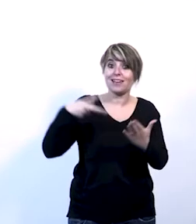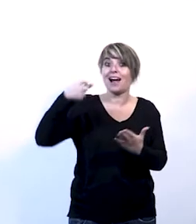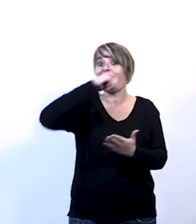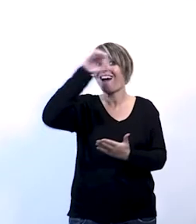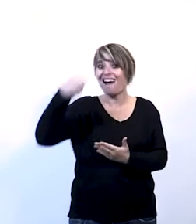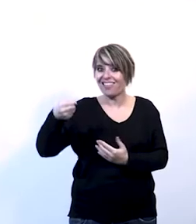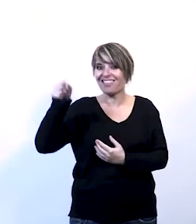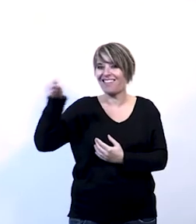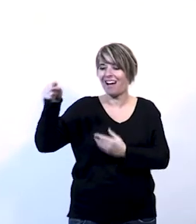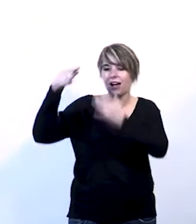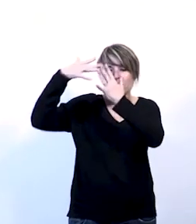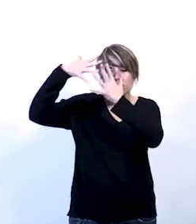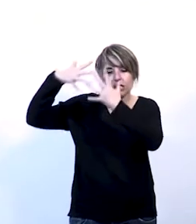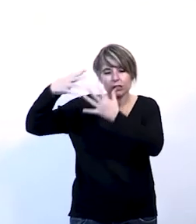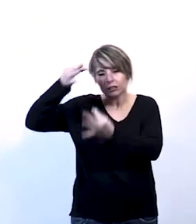Gaza está